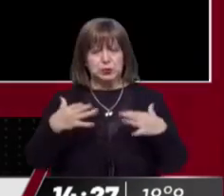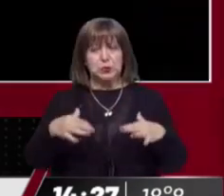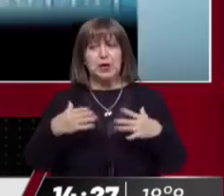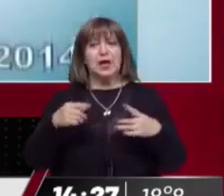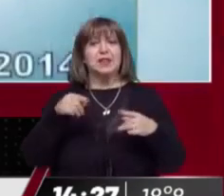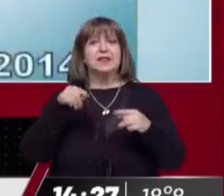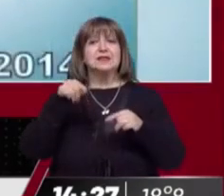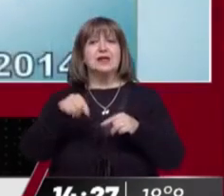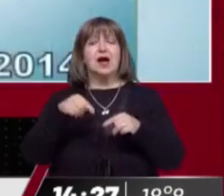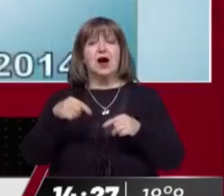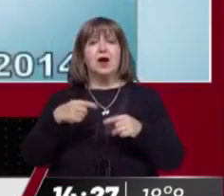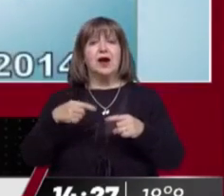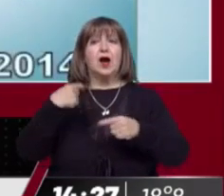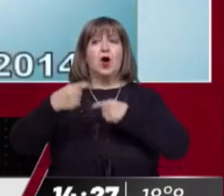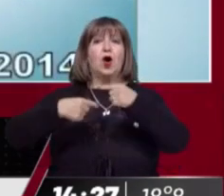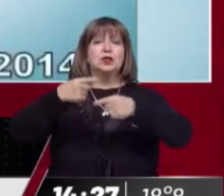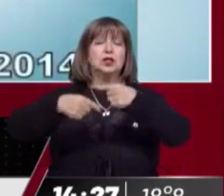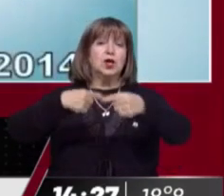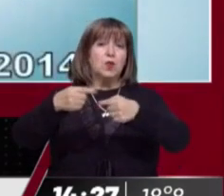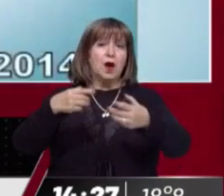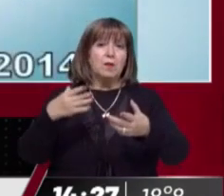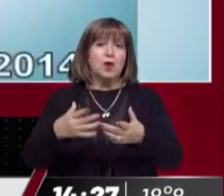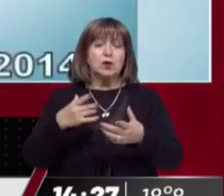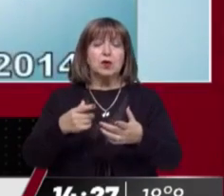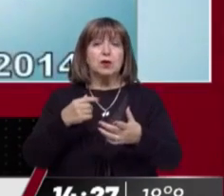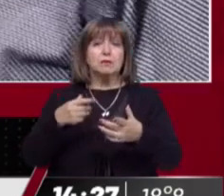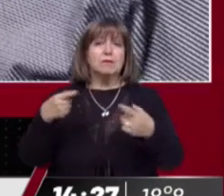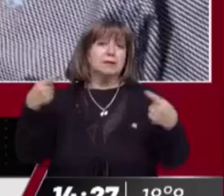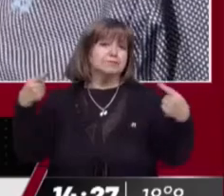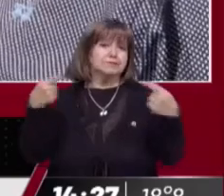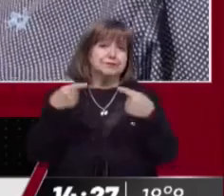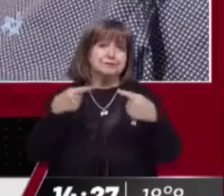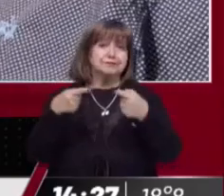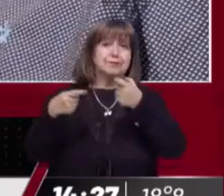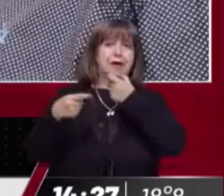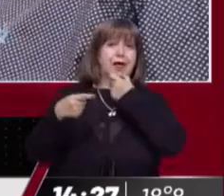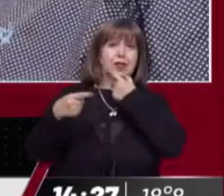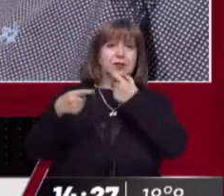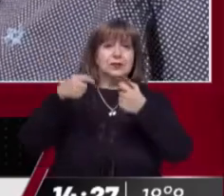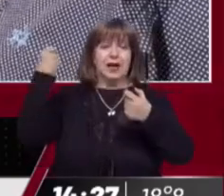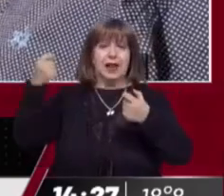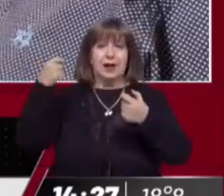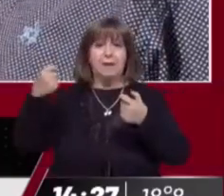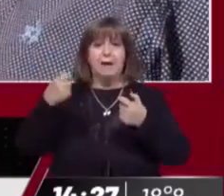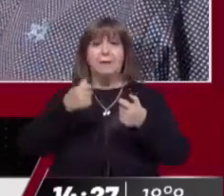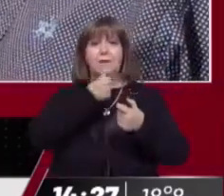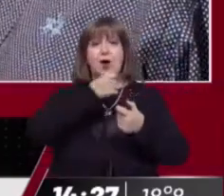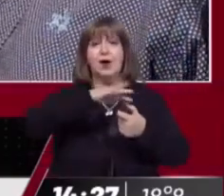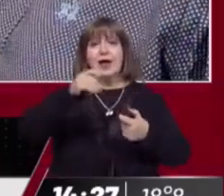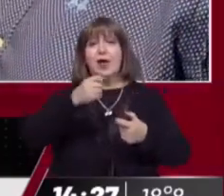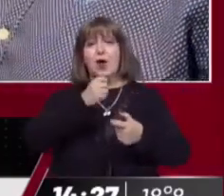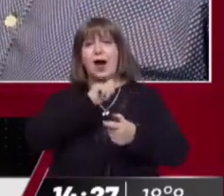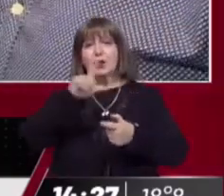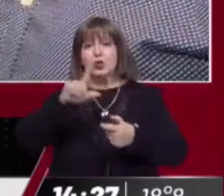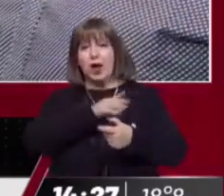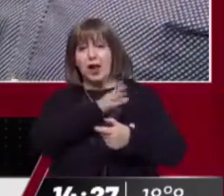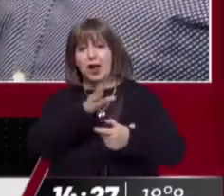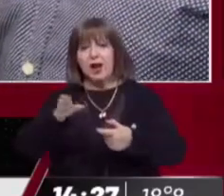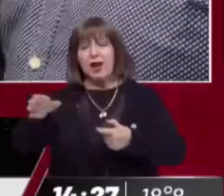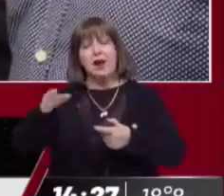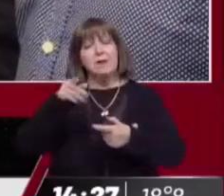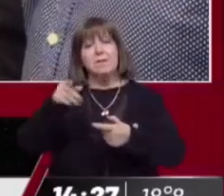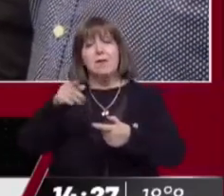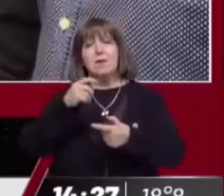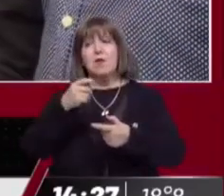que seguramente todo esto tenga que ver con este enfrentamiento que tiene Mendoza con La Pampa por el río Azuel. En este caso, Mendoza